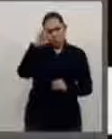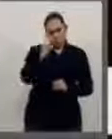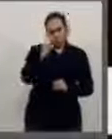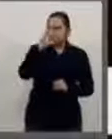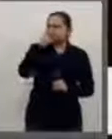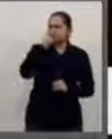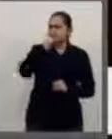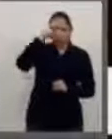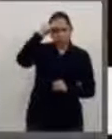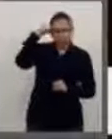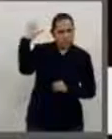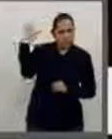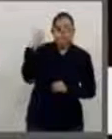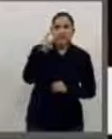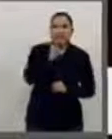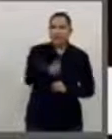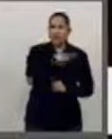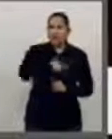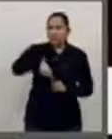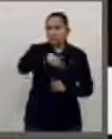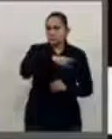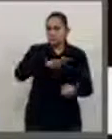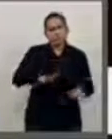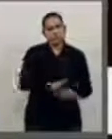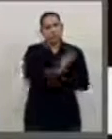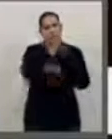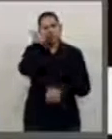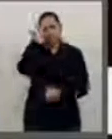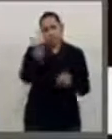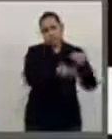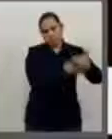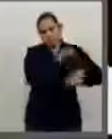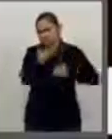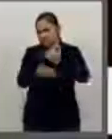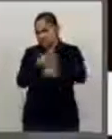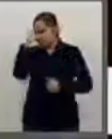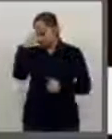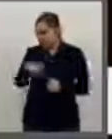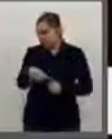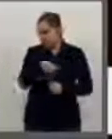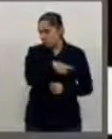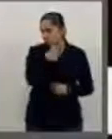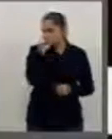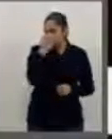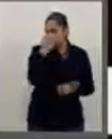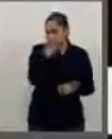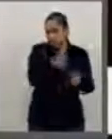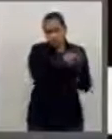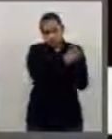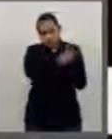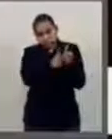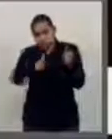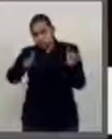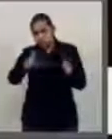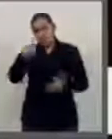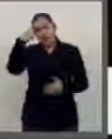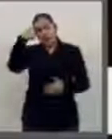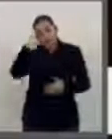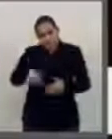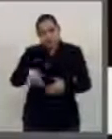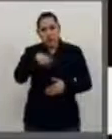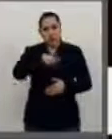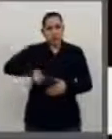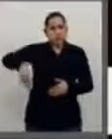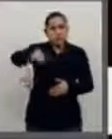la historia de México contemporáneo y que trae consigo uno de los episodios más oscuros del ejercicio del